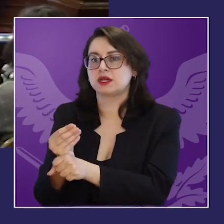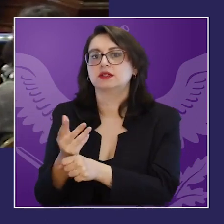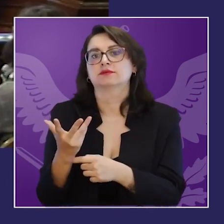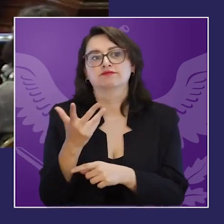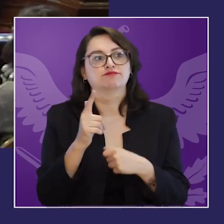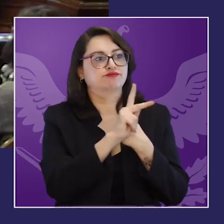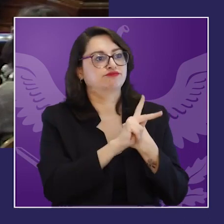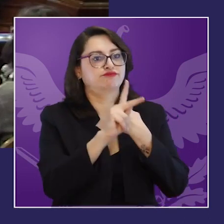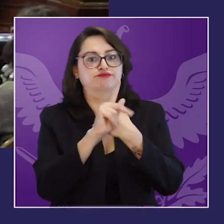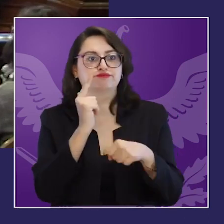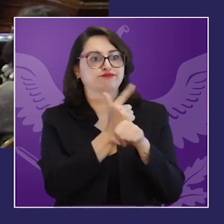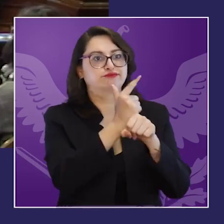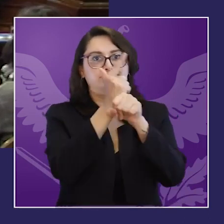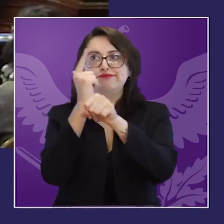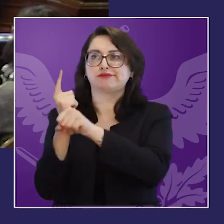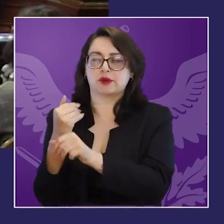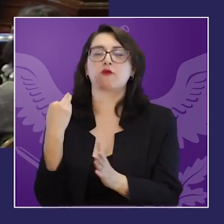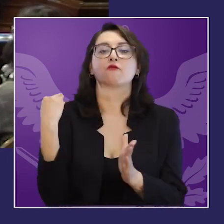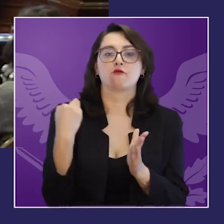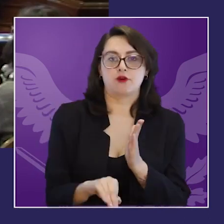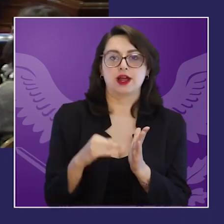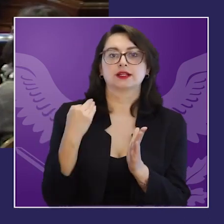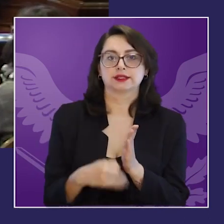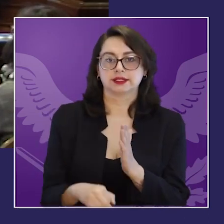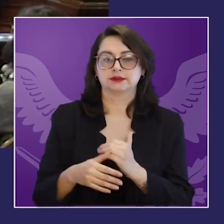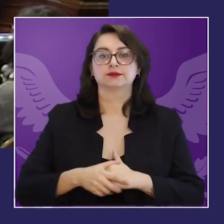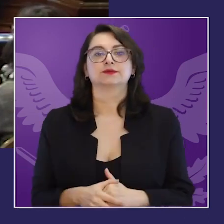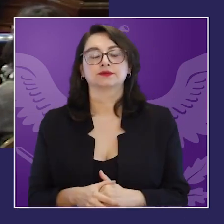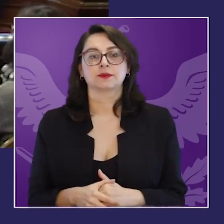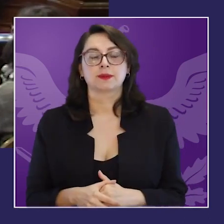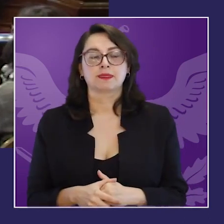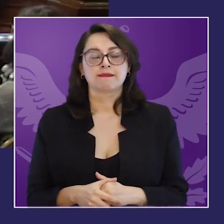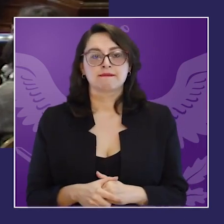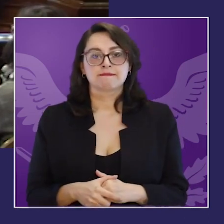estructurales de impunidad que se verifican en muchos países.